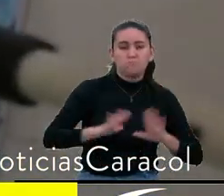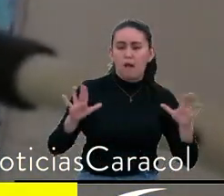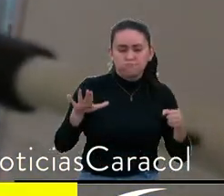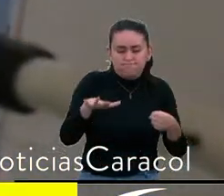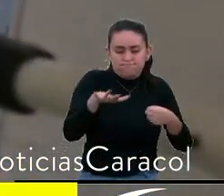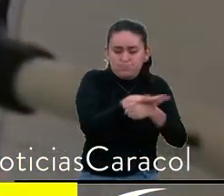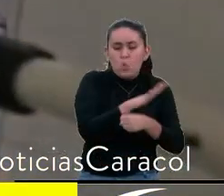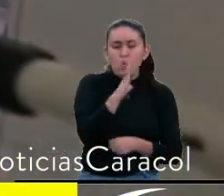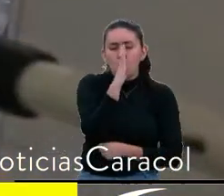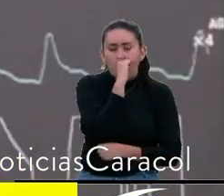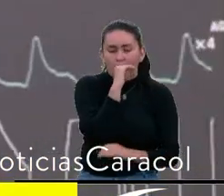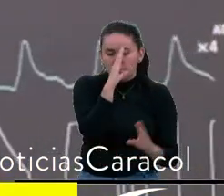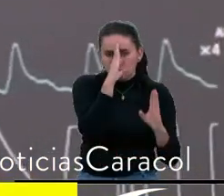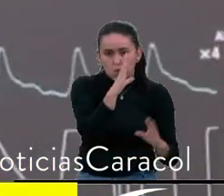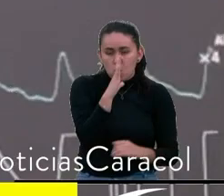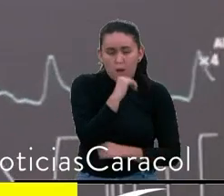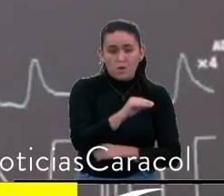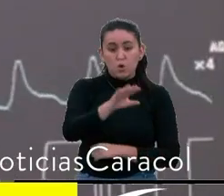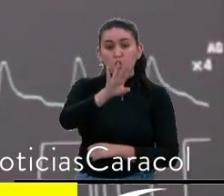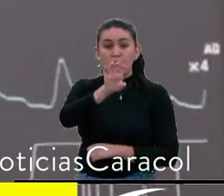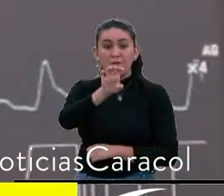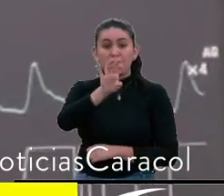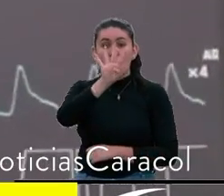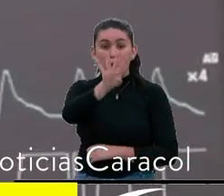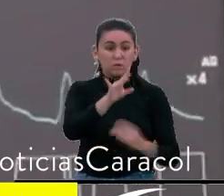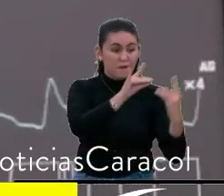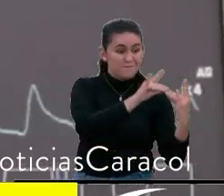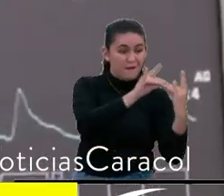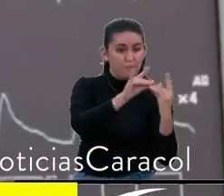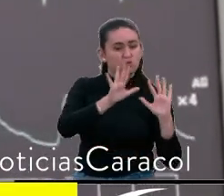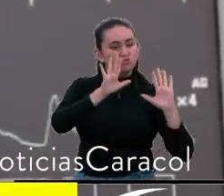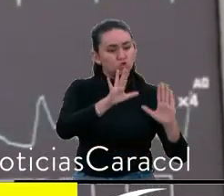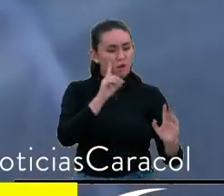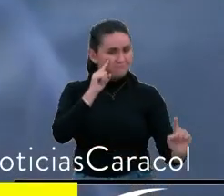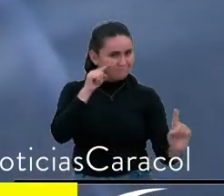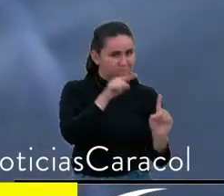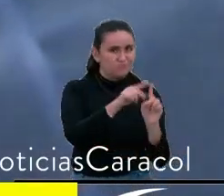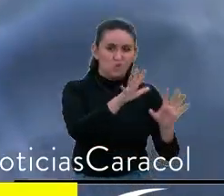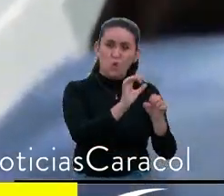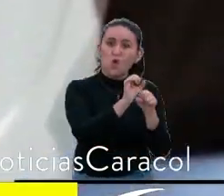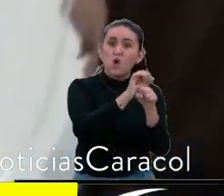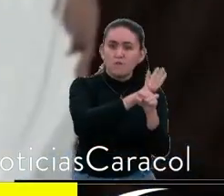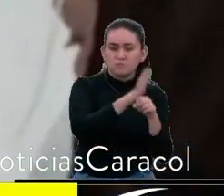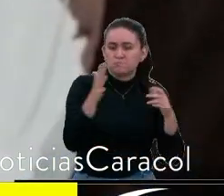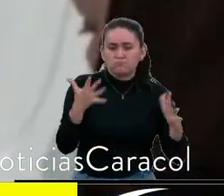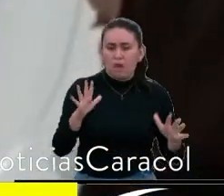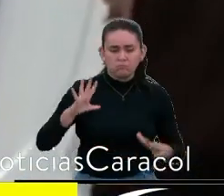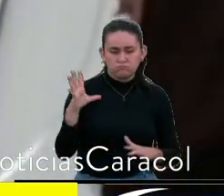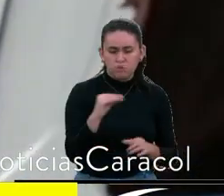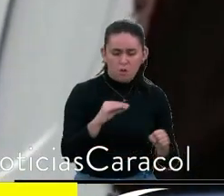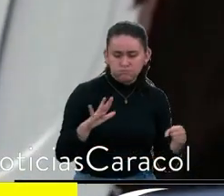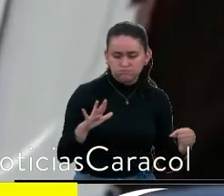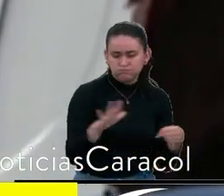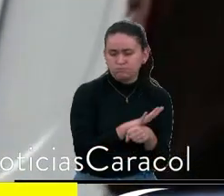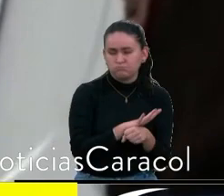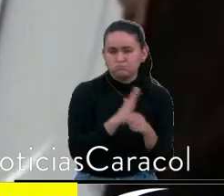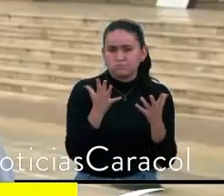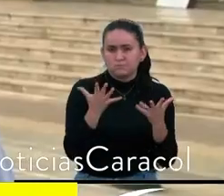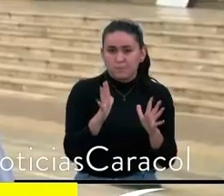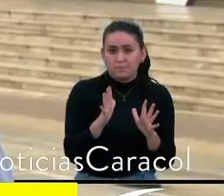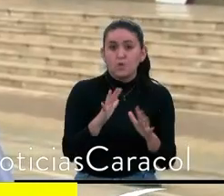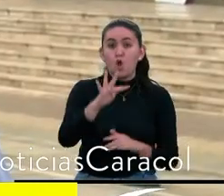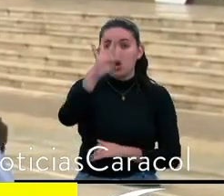límite. Las 94 camas que se tenían habilitadas en la ciudad están totalmente ocupadas. Se abrieron